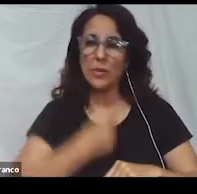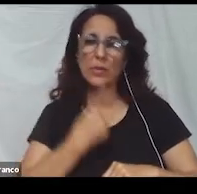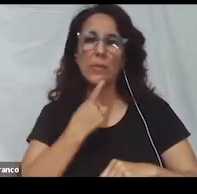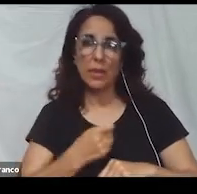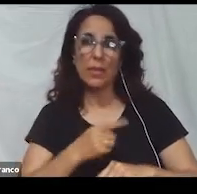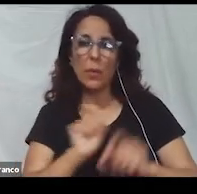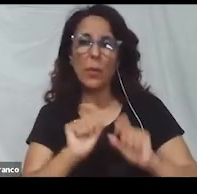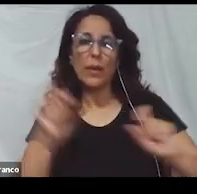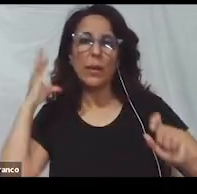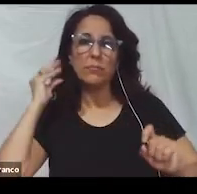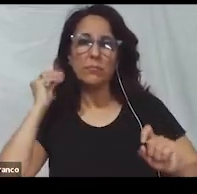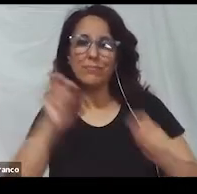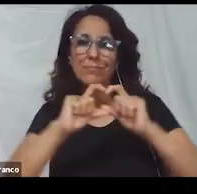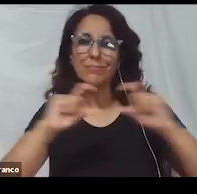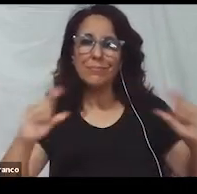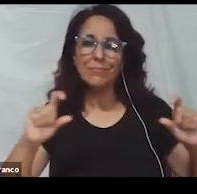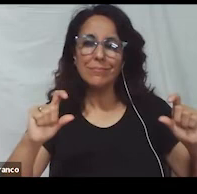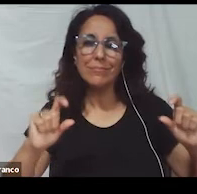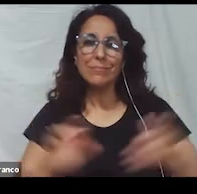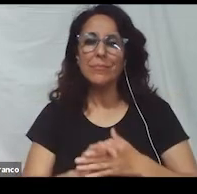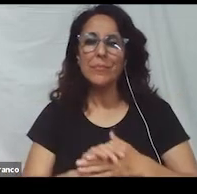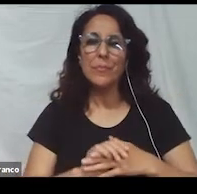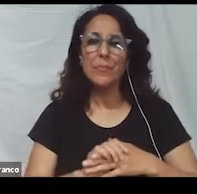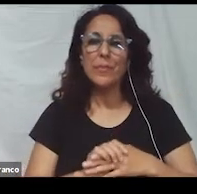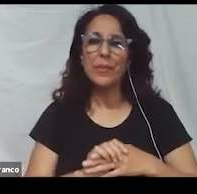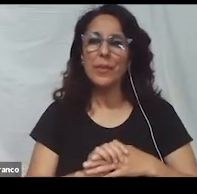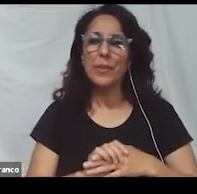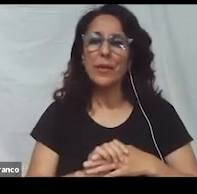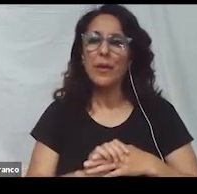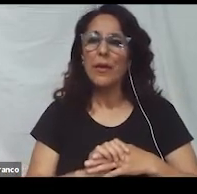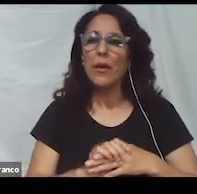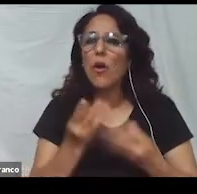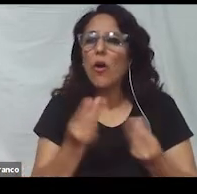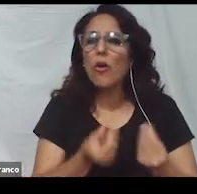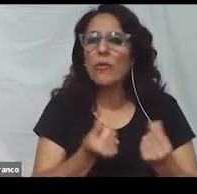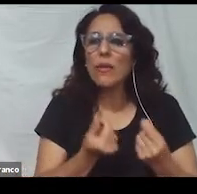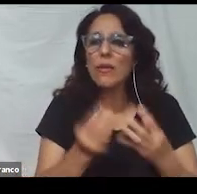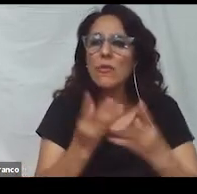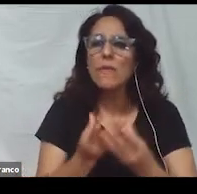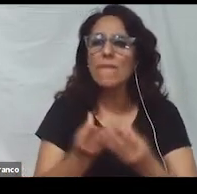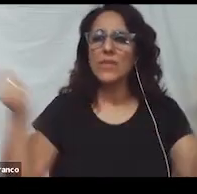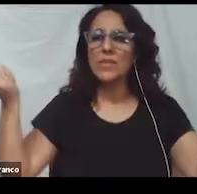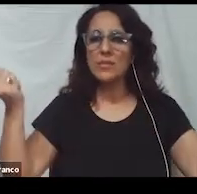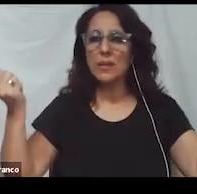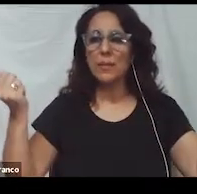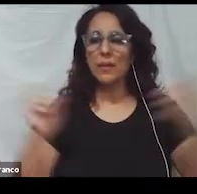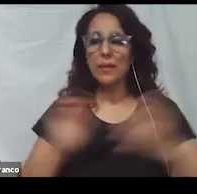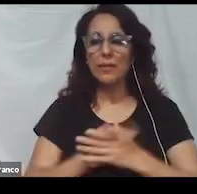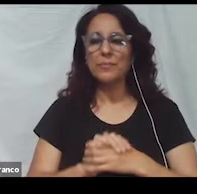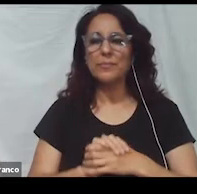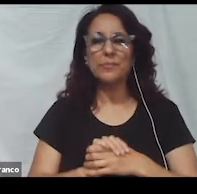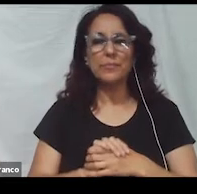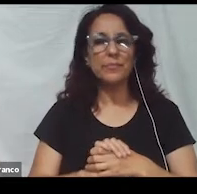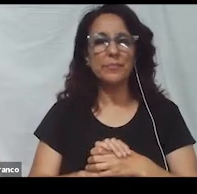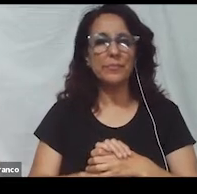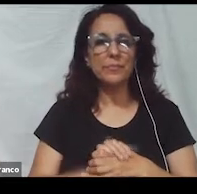notar y les va a aparecer esa opción. Y les dicen, se le llama la técnica del contenido invisible porque no se ve inicialmente. Ahí en la pantalla ven el